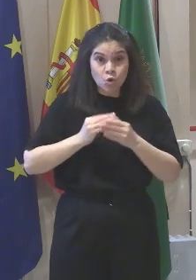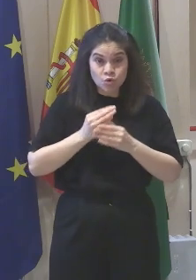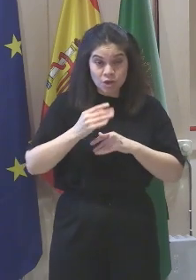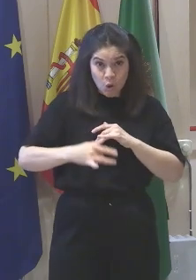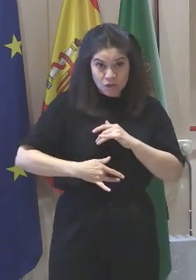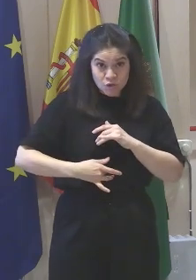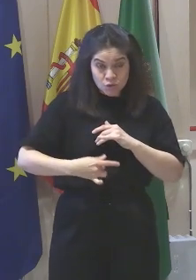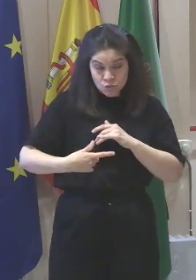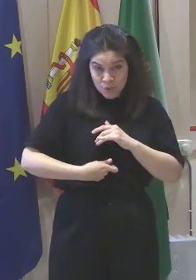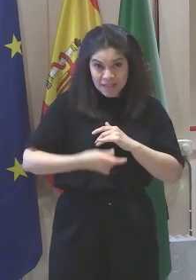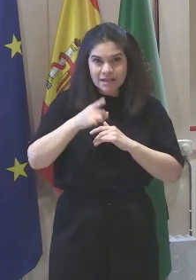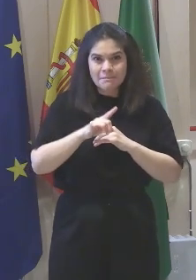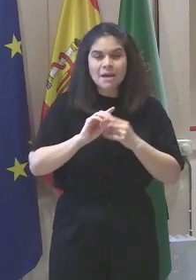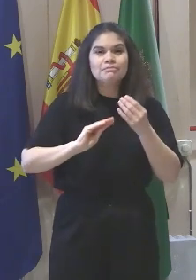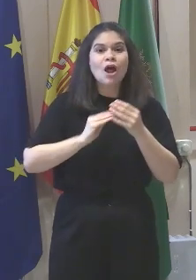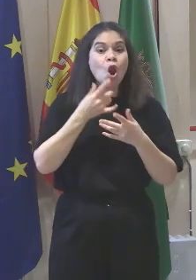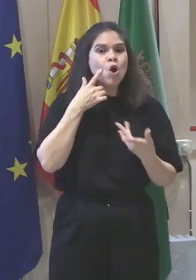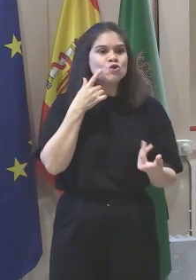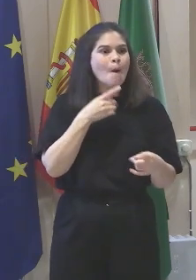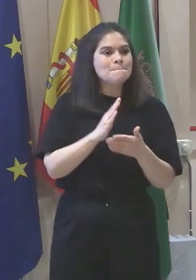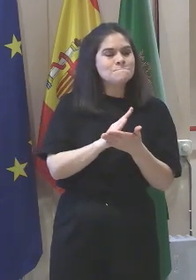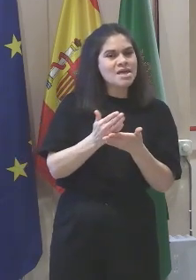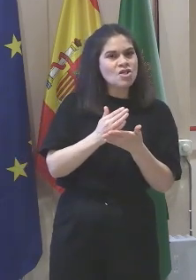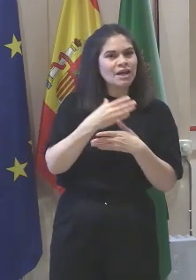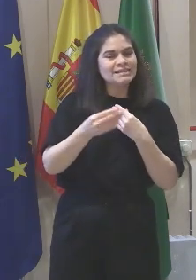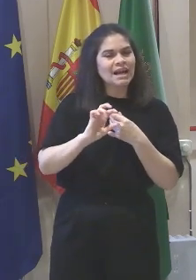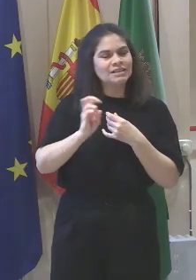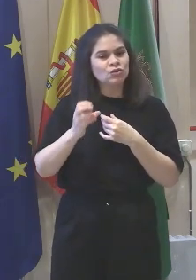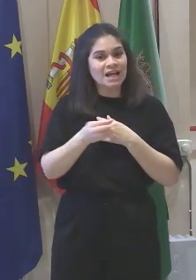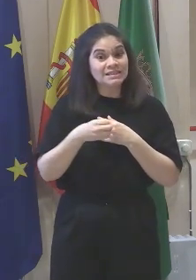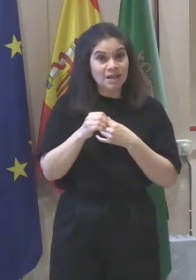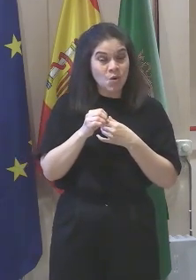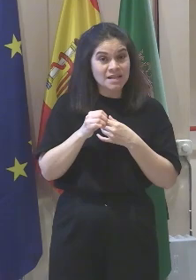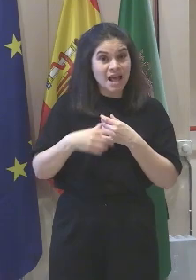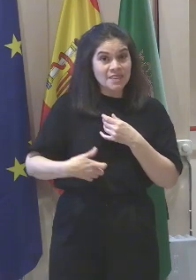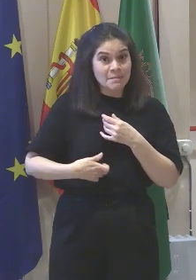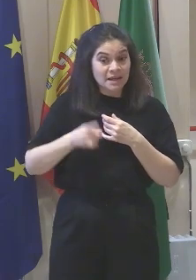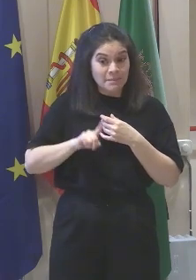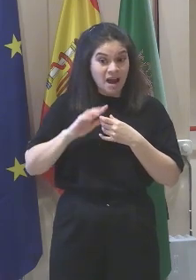producen los mediadores que hacen que las otras células del páncreas, que también se acaban afectando, que